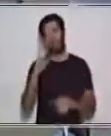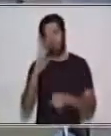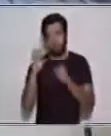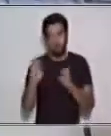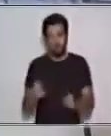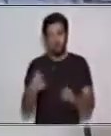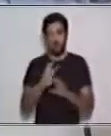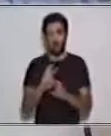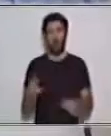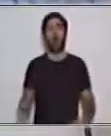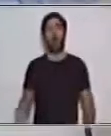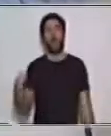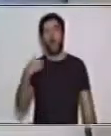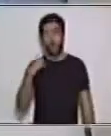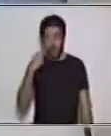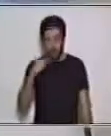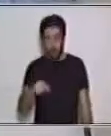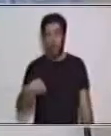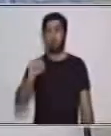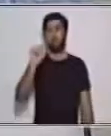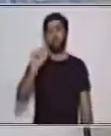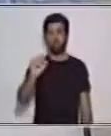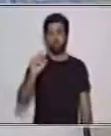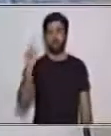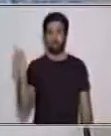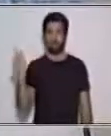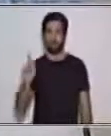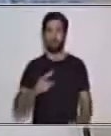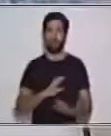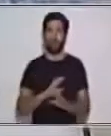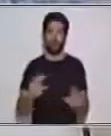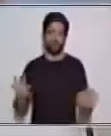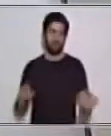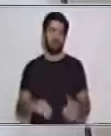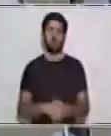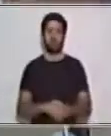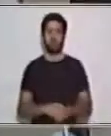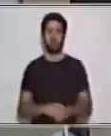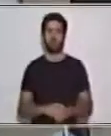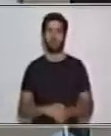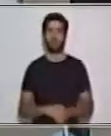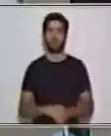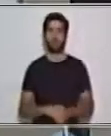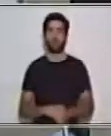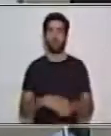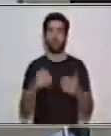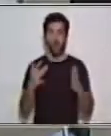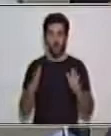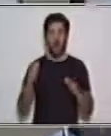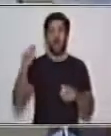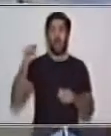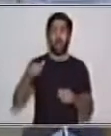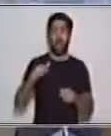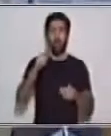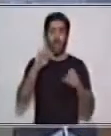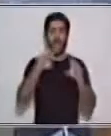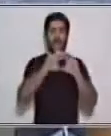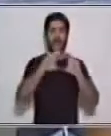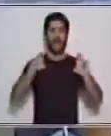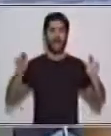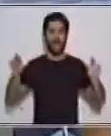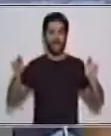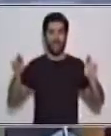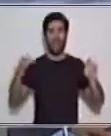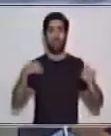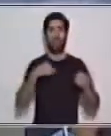persona. Ubico el 4 y ubico el 1 y marco el punto. Ahora, con una regla vamos a